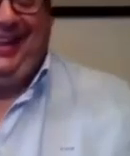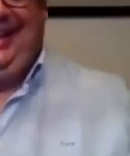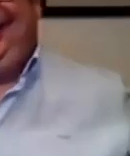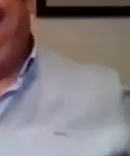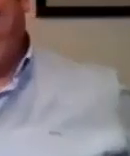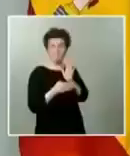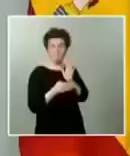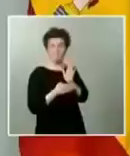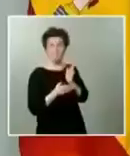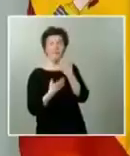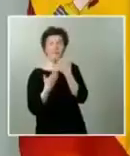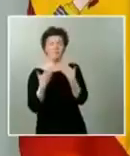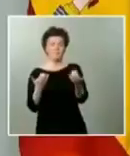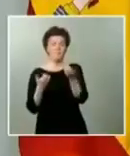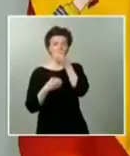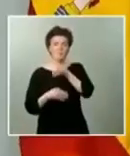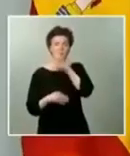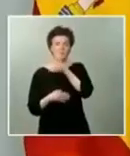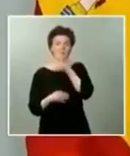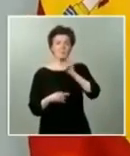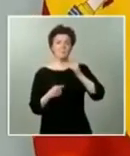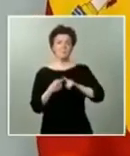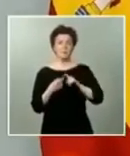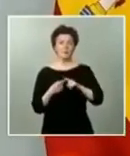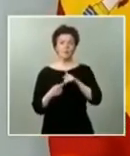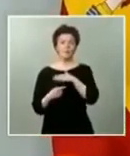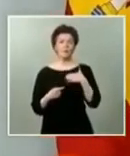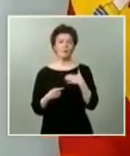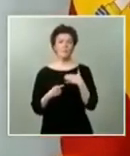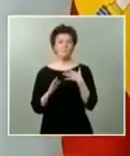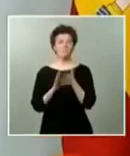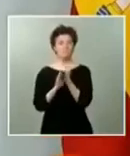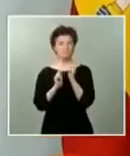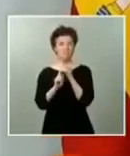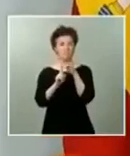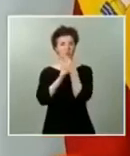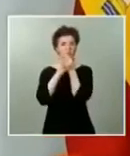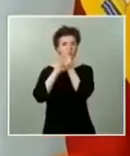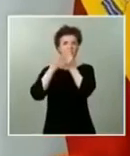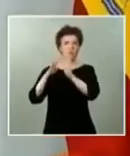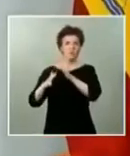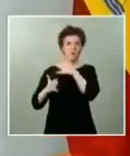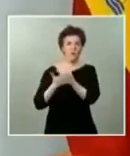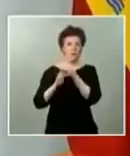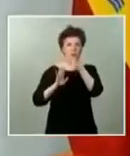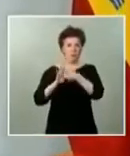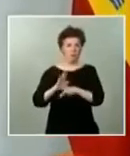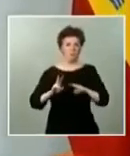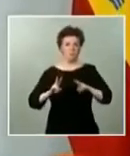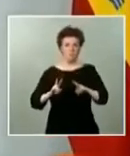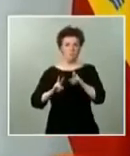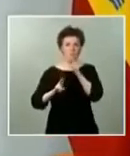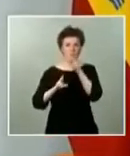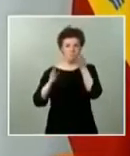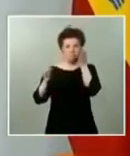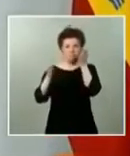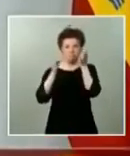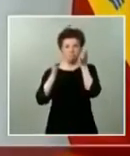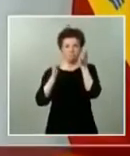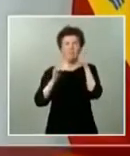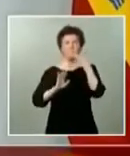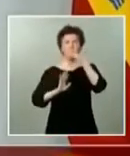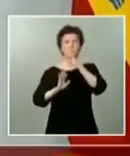Escucha, escucha, escucha. En primer lugar, quiero ubicarles el contexto histórico de esta norma, que vamos a destacar que es una